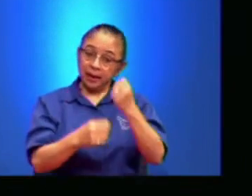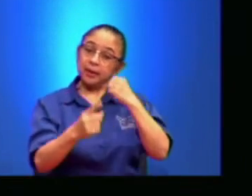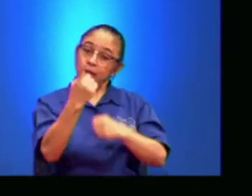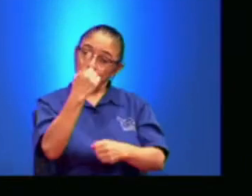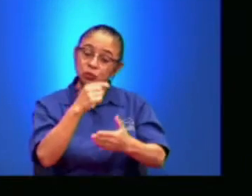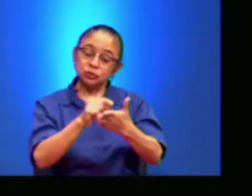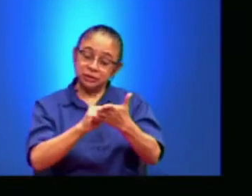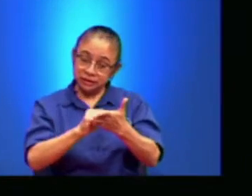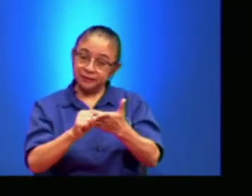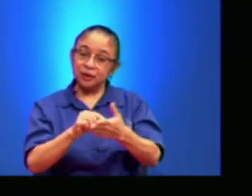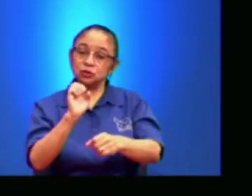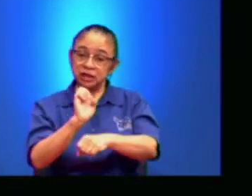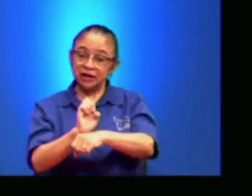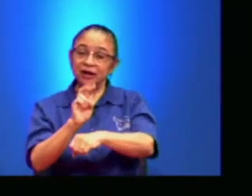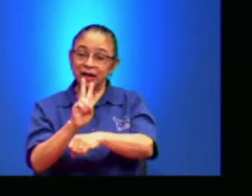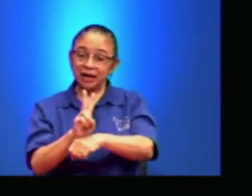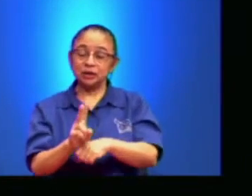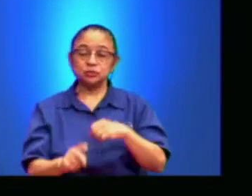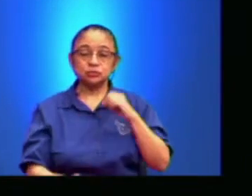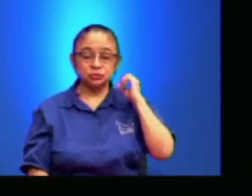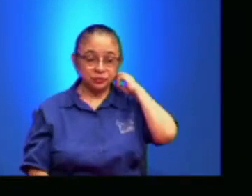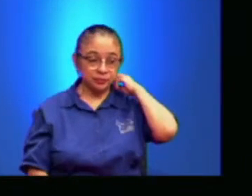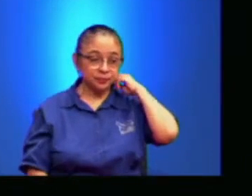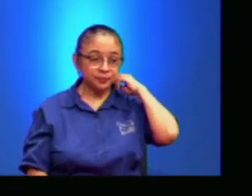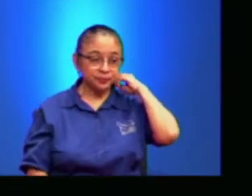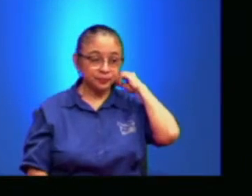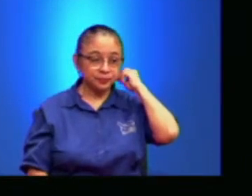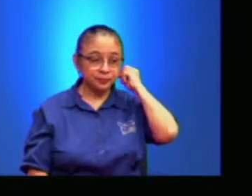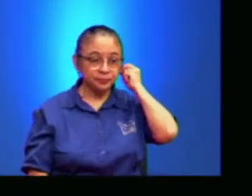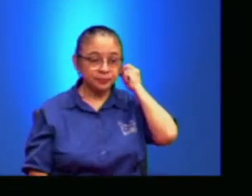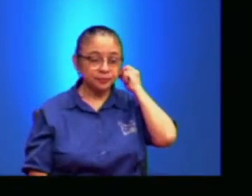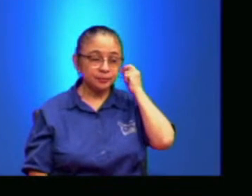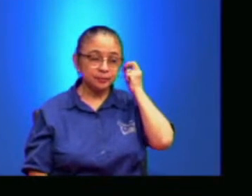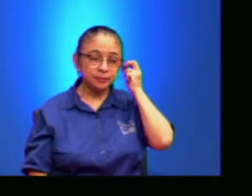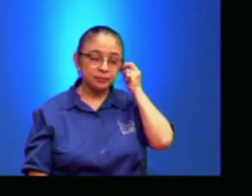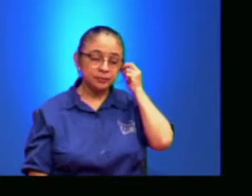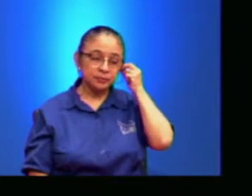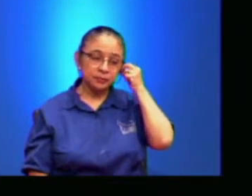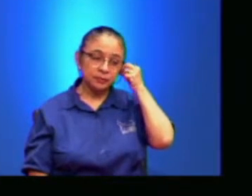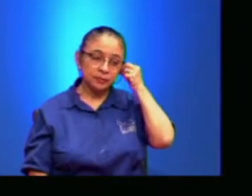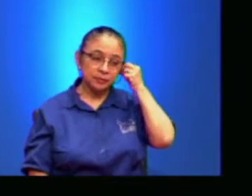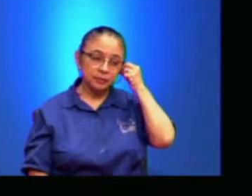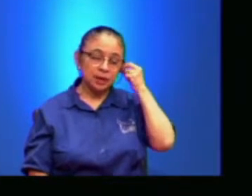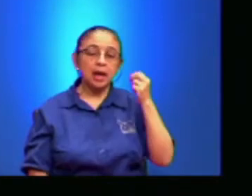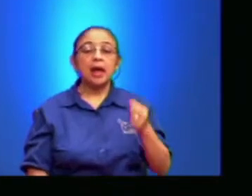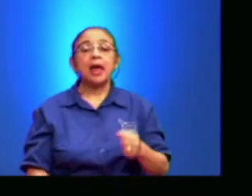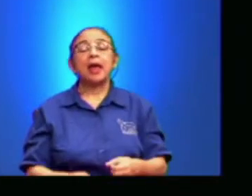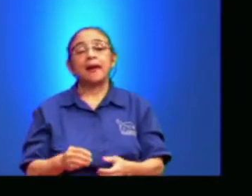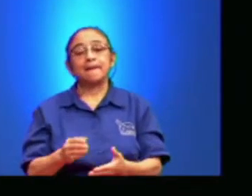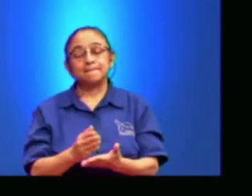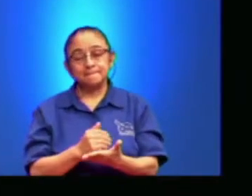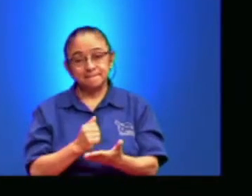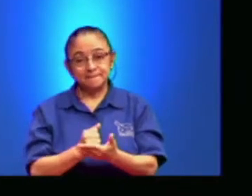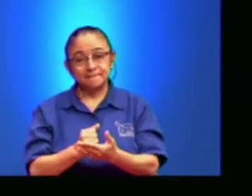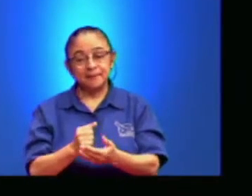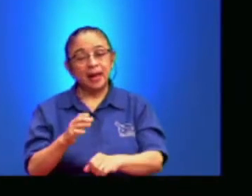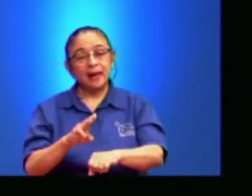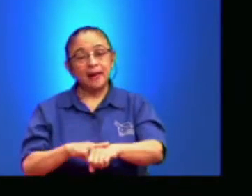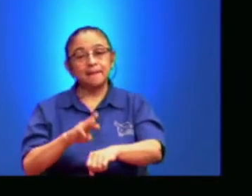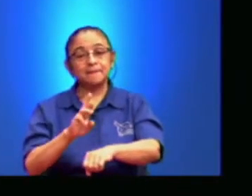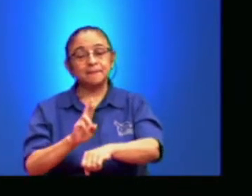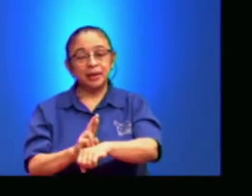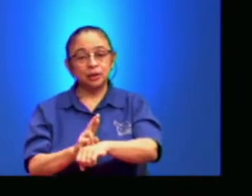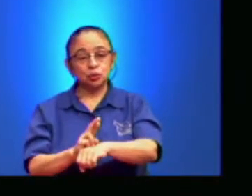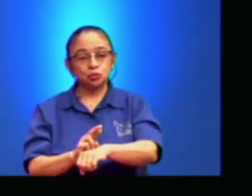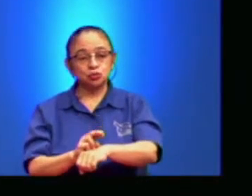evangelios así en marcos ya los vamos a ir a ver 14 1 al 2 mateo 26 puntos